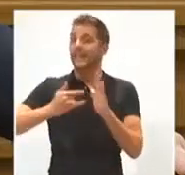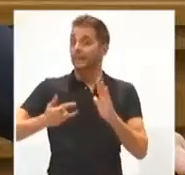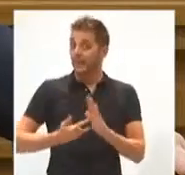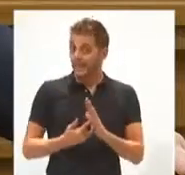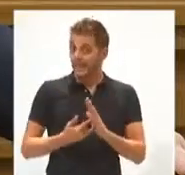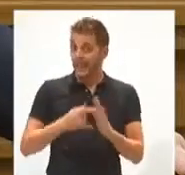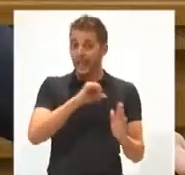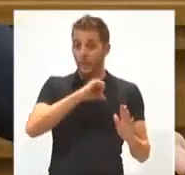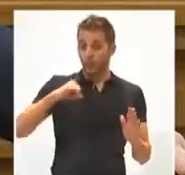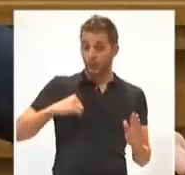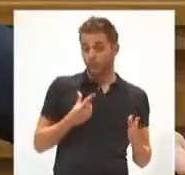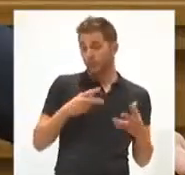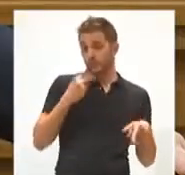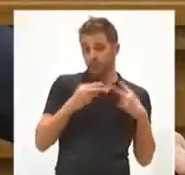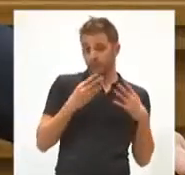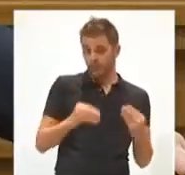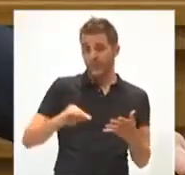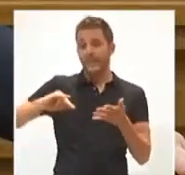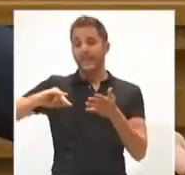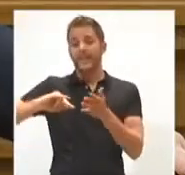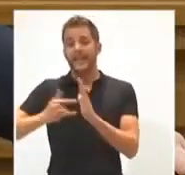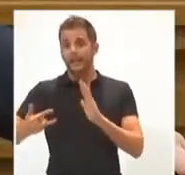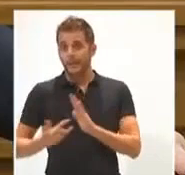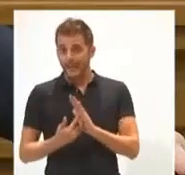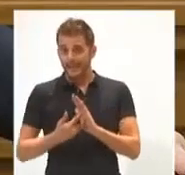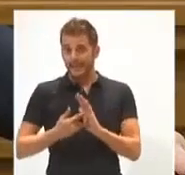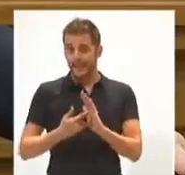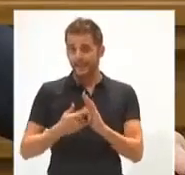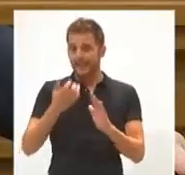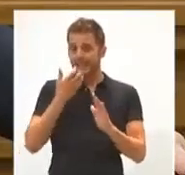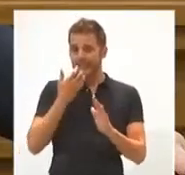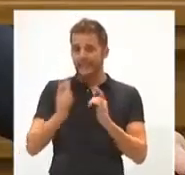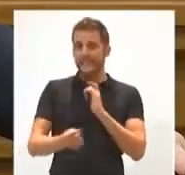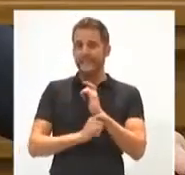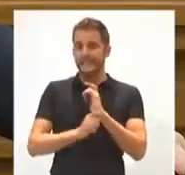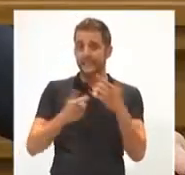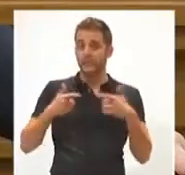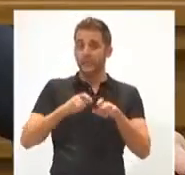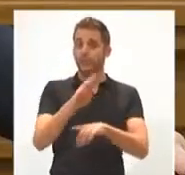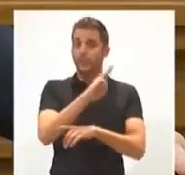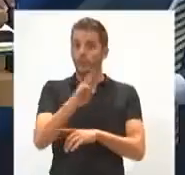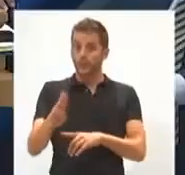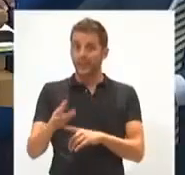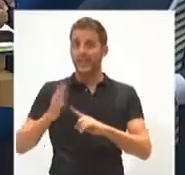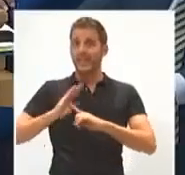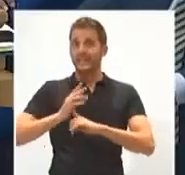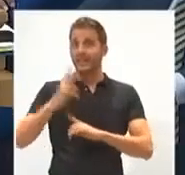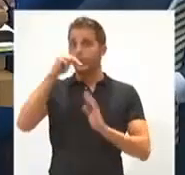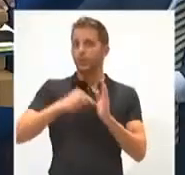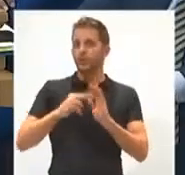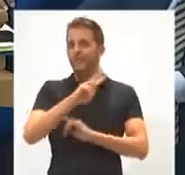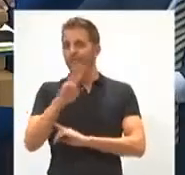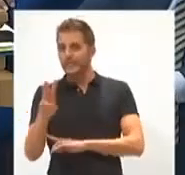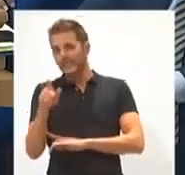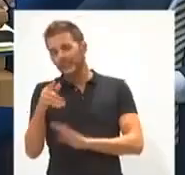familias y empresas de castilla-la mancha' que digo lo mismo el plan estratégico del partido popular' castilla la-mancha 2023 esto ya es más difícil